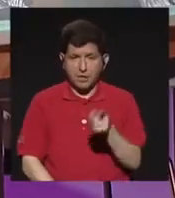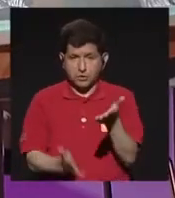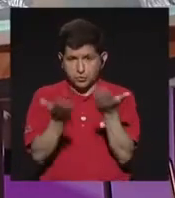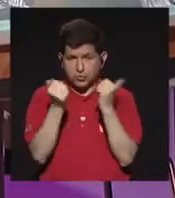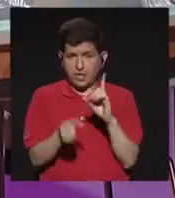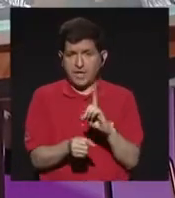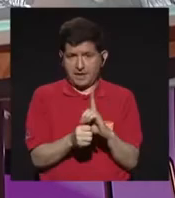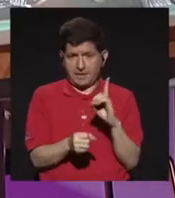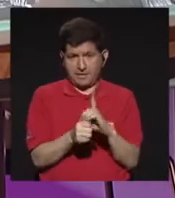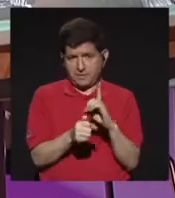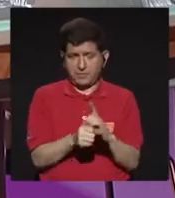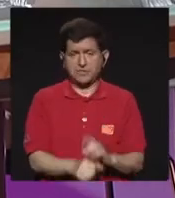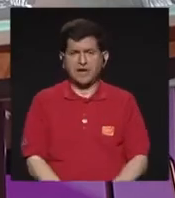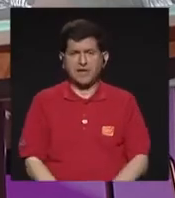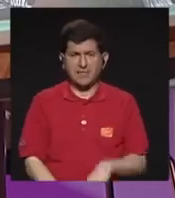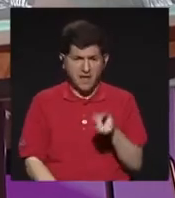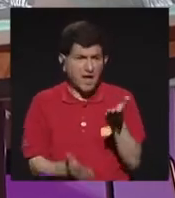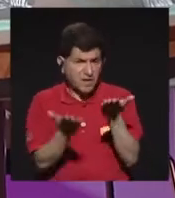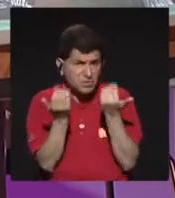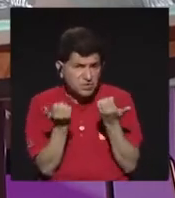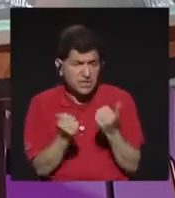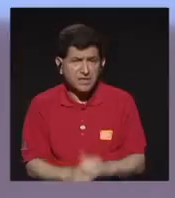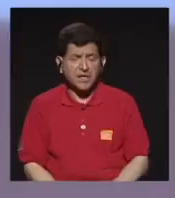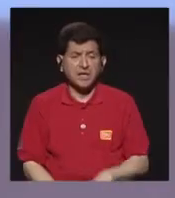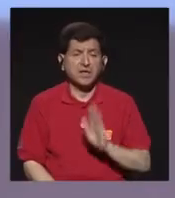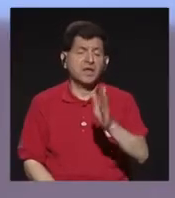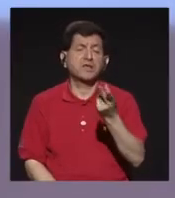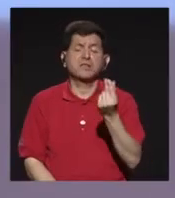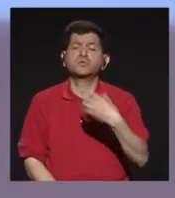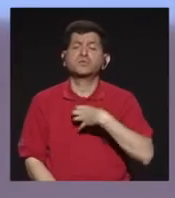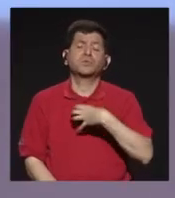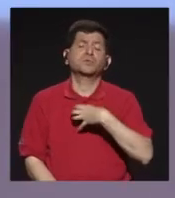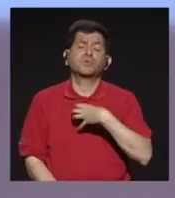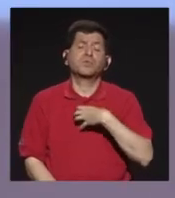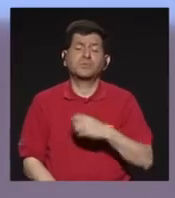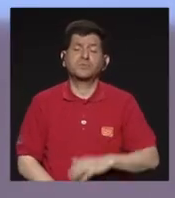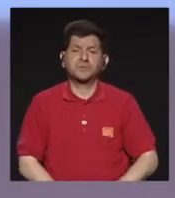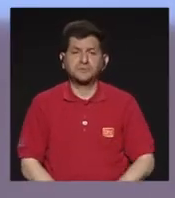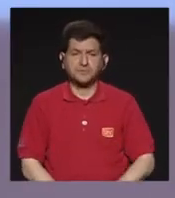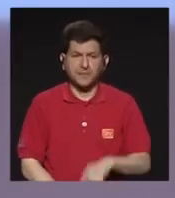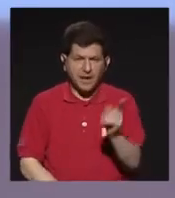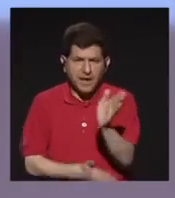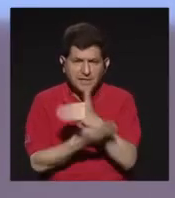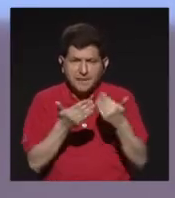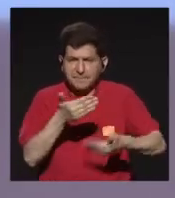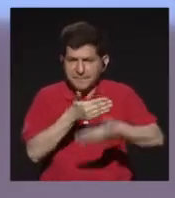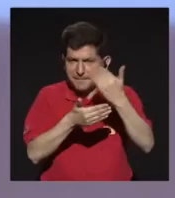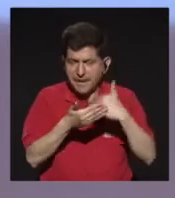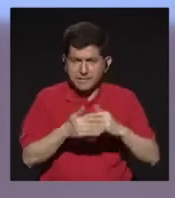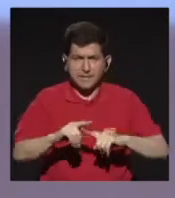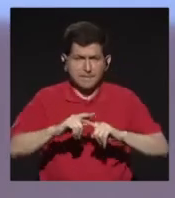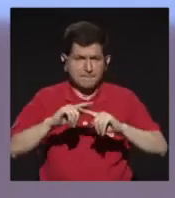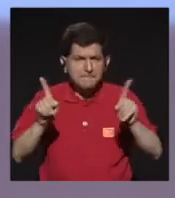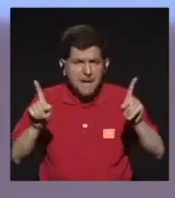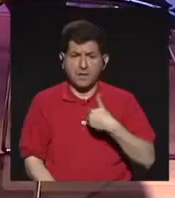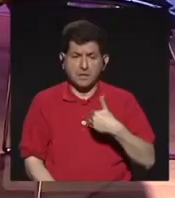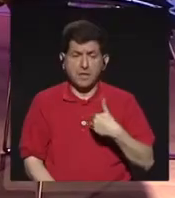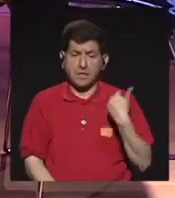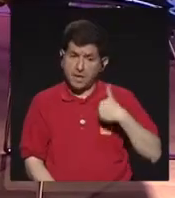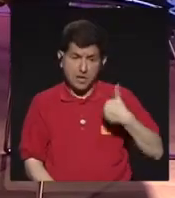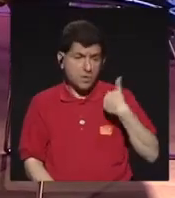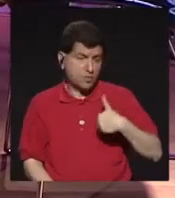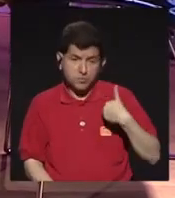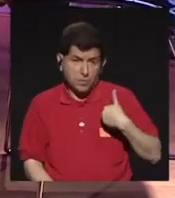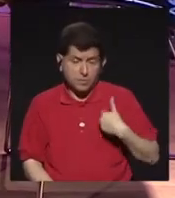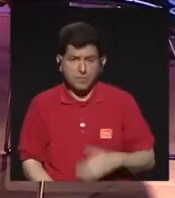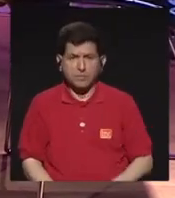ser diputada, dice, ah, vos querés ser diputada, sacalo vos de la bolsa. Tal vez para acotar el tema económico, eso también lo tienen que poner los hombres, es decir, no